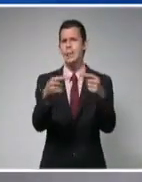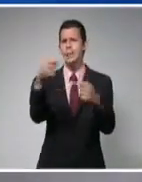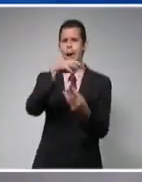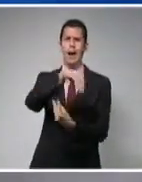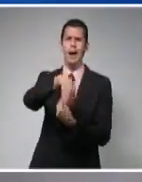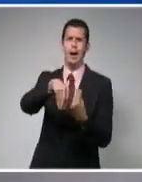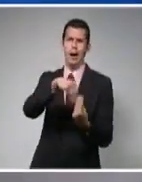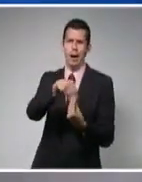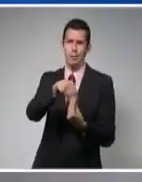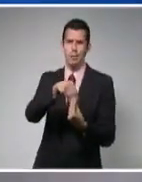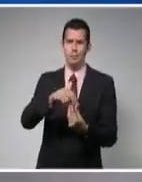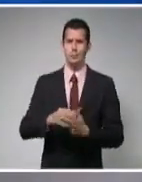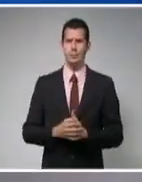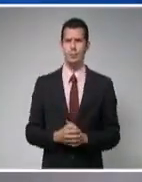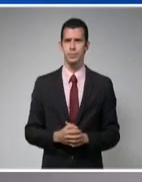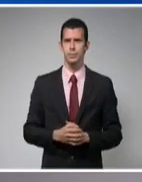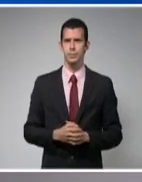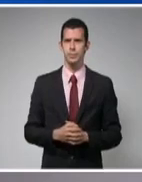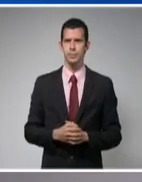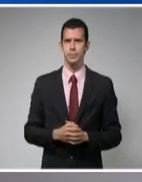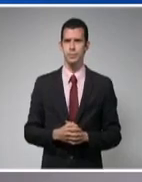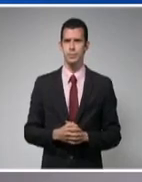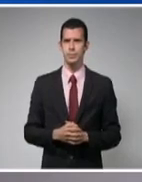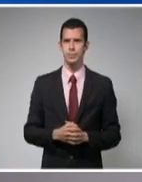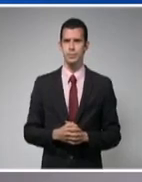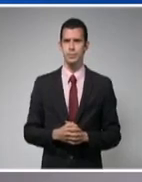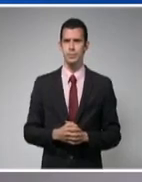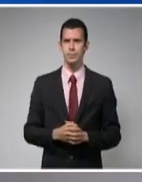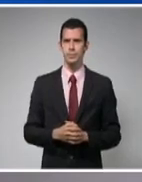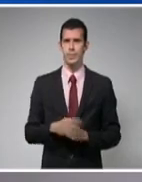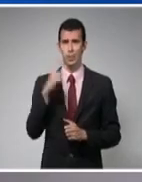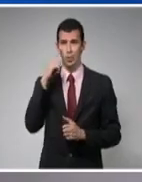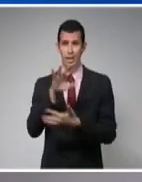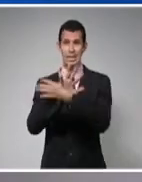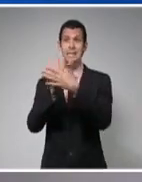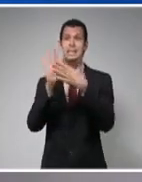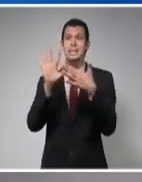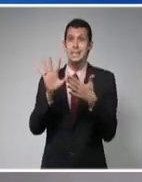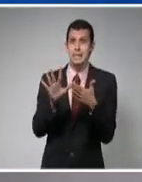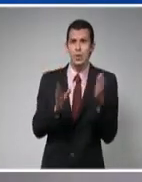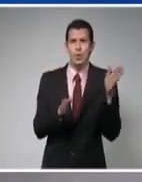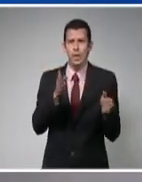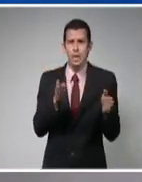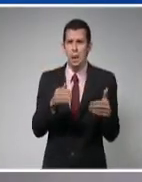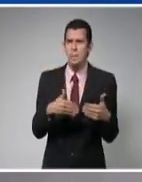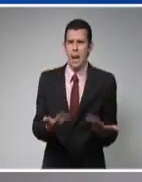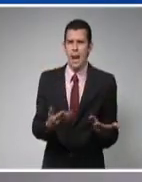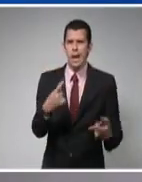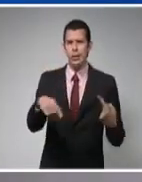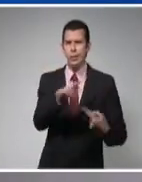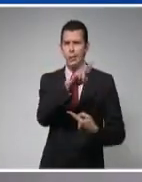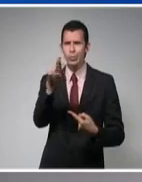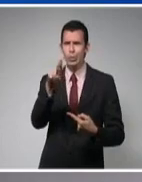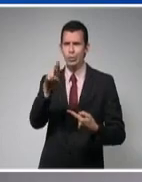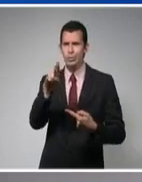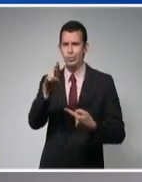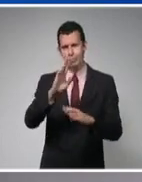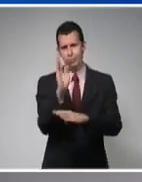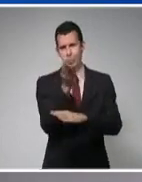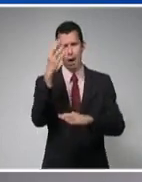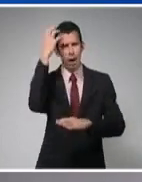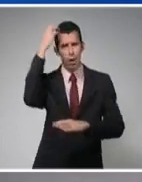en sus encuentros secretos de cada semana? ¿Se dirán unos a otros cuánto, de quién están